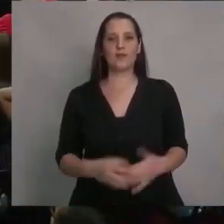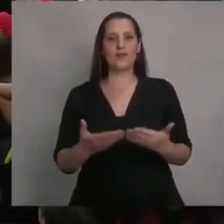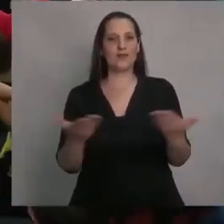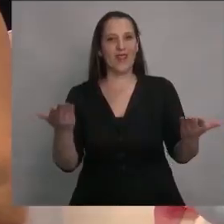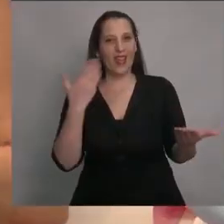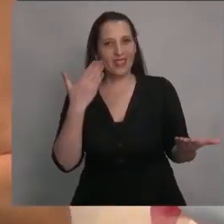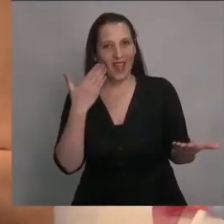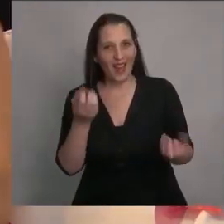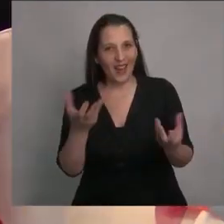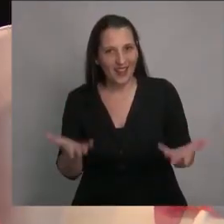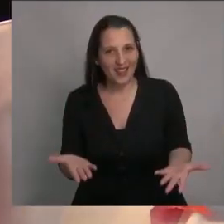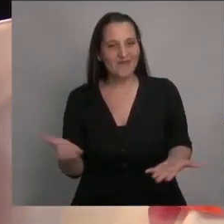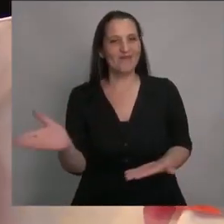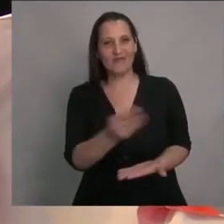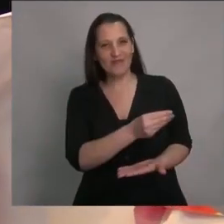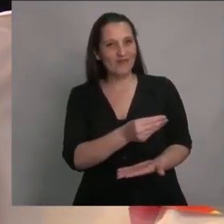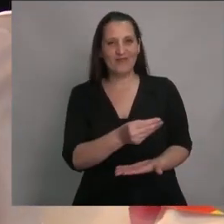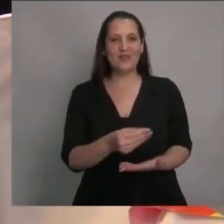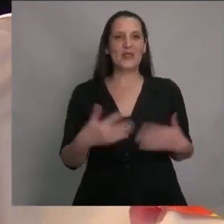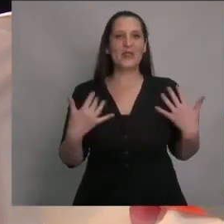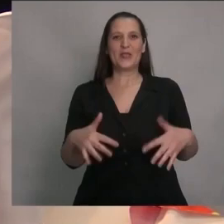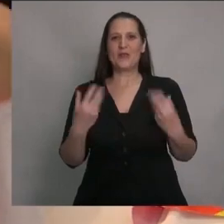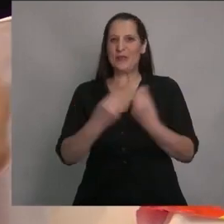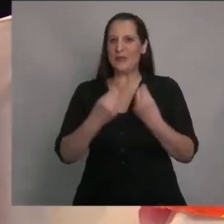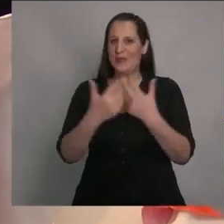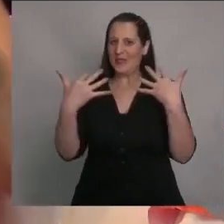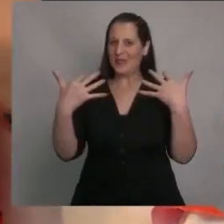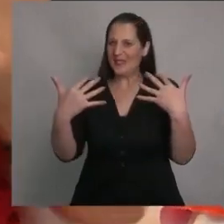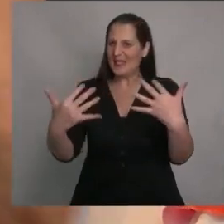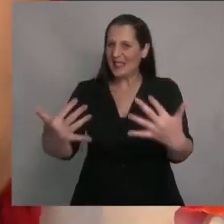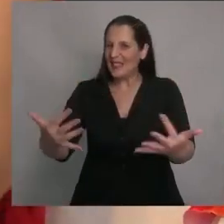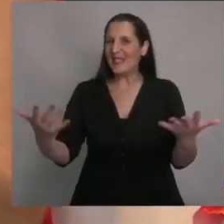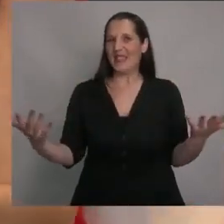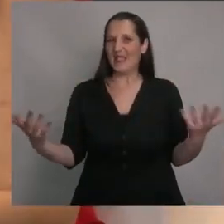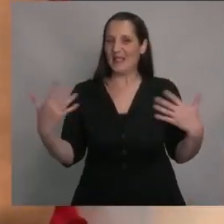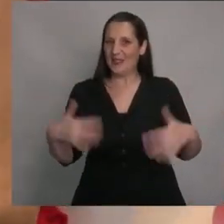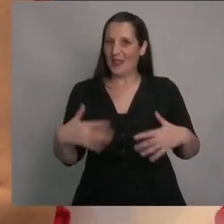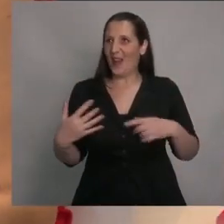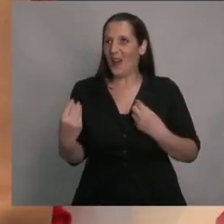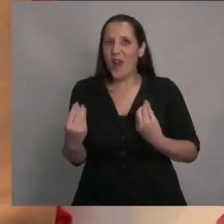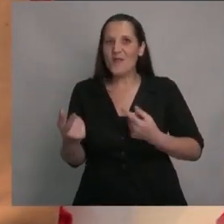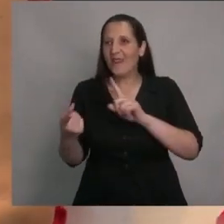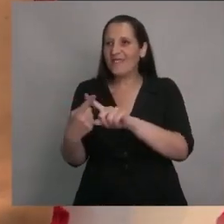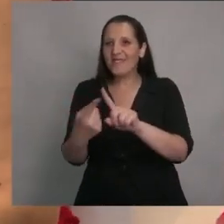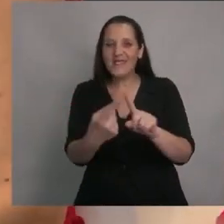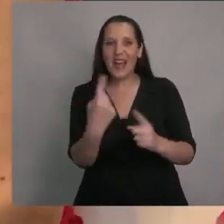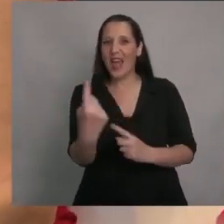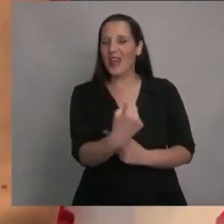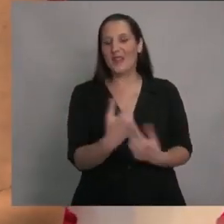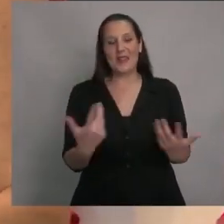Buenas tardes a todos. Es demasiada gente como para uno poder conectarse, ¿no?